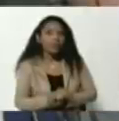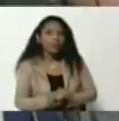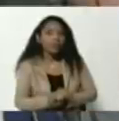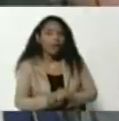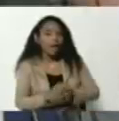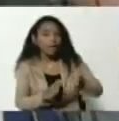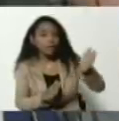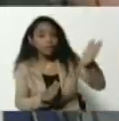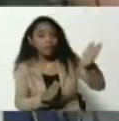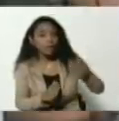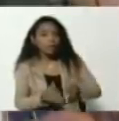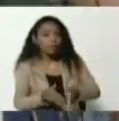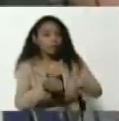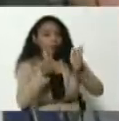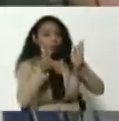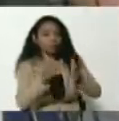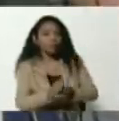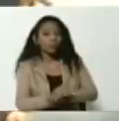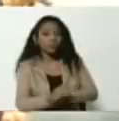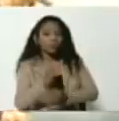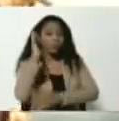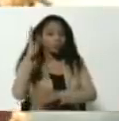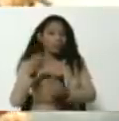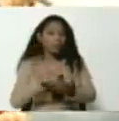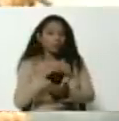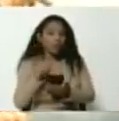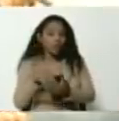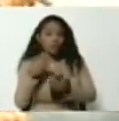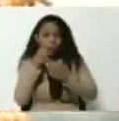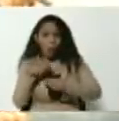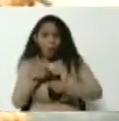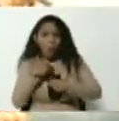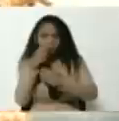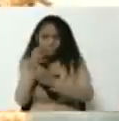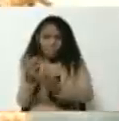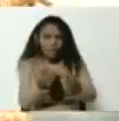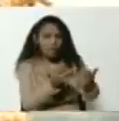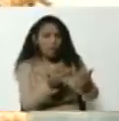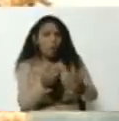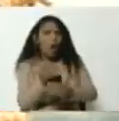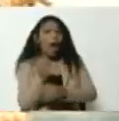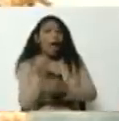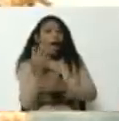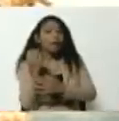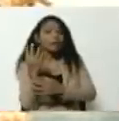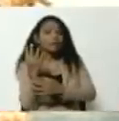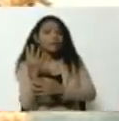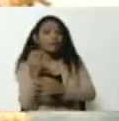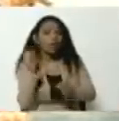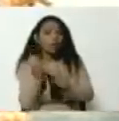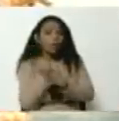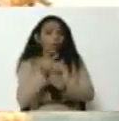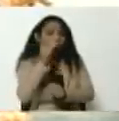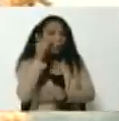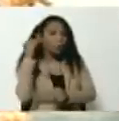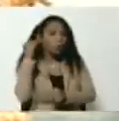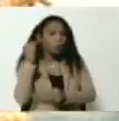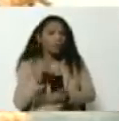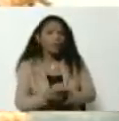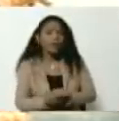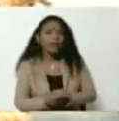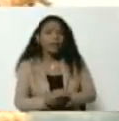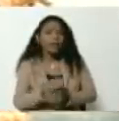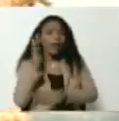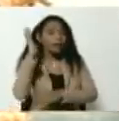a la sede de la presidencia del Parlamento Nacional, los invito a que vayan al jardín de infancia de los trabajadores y trabajadoras de